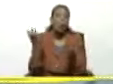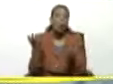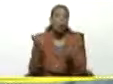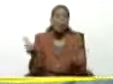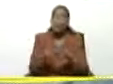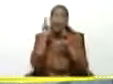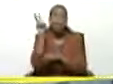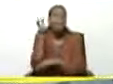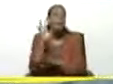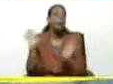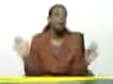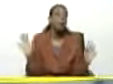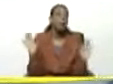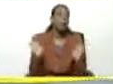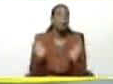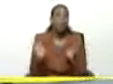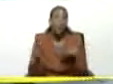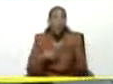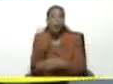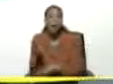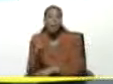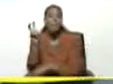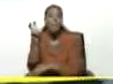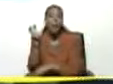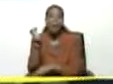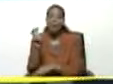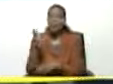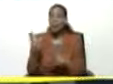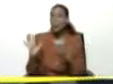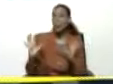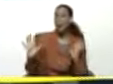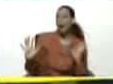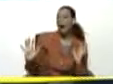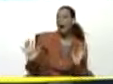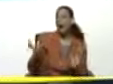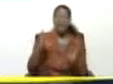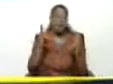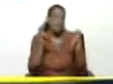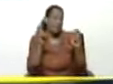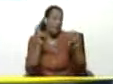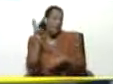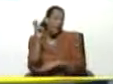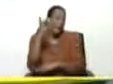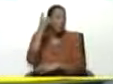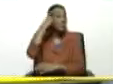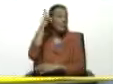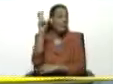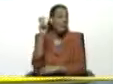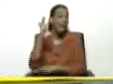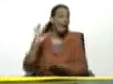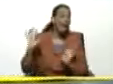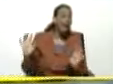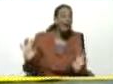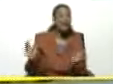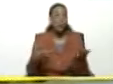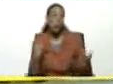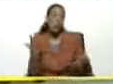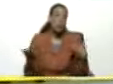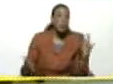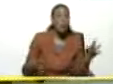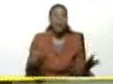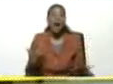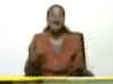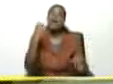chiquito y cuando llega el viernes qué dice uno es viernes verdad